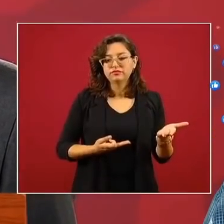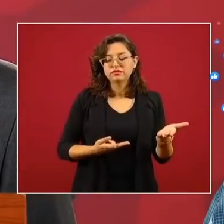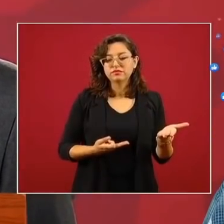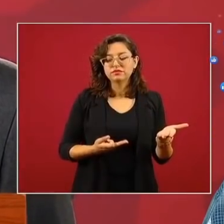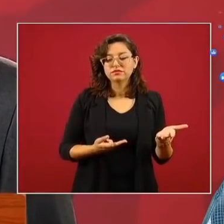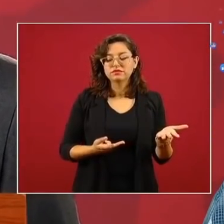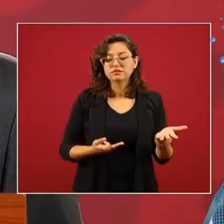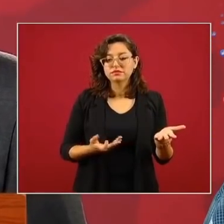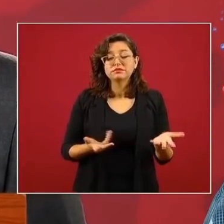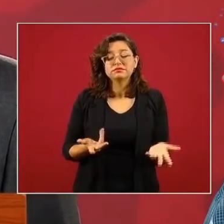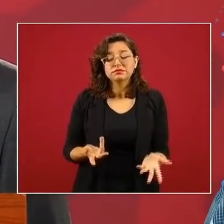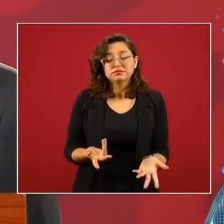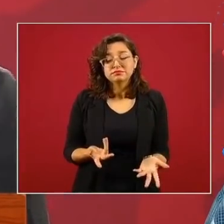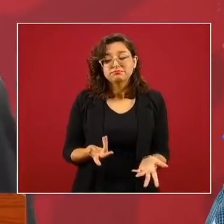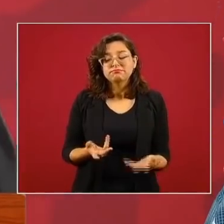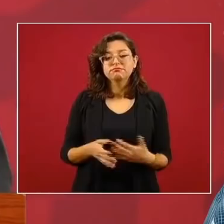y